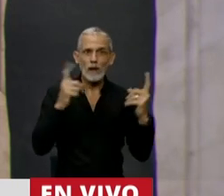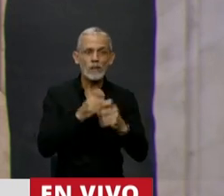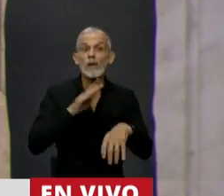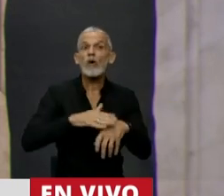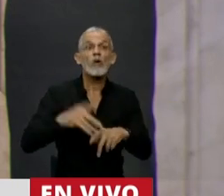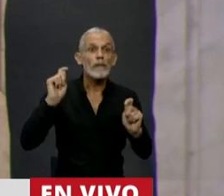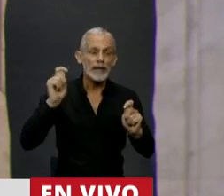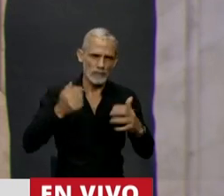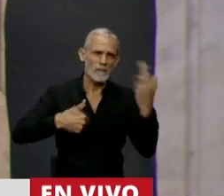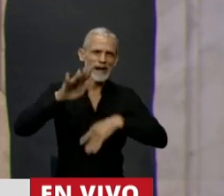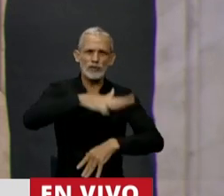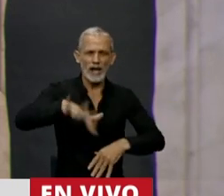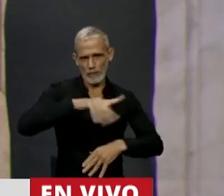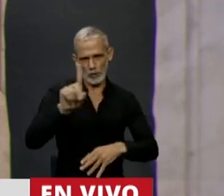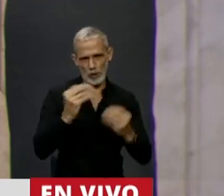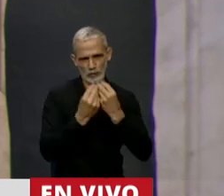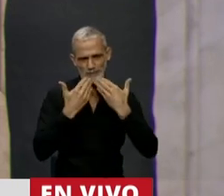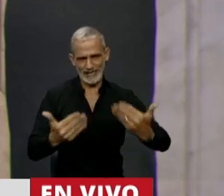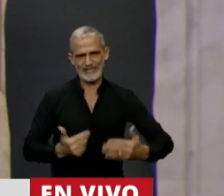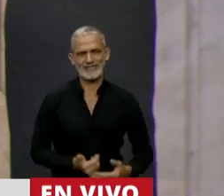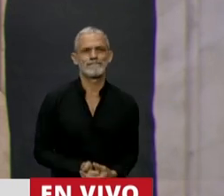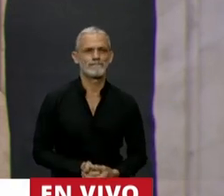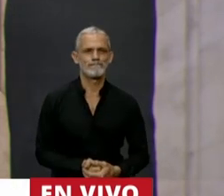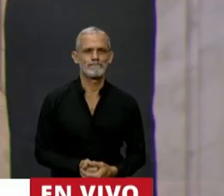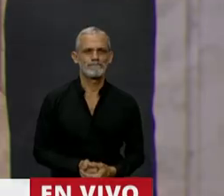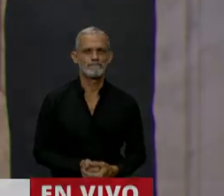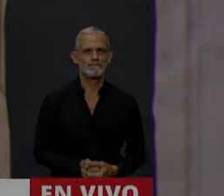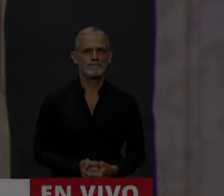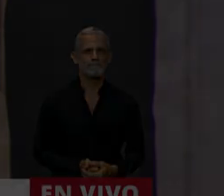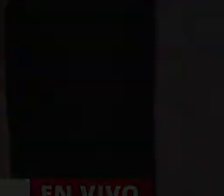provocado y no las mayorías populares. Muchas gracias, señor presidente. Gracias, diputado.